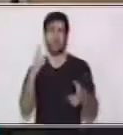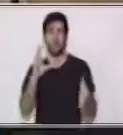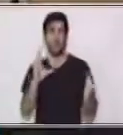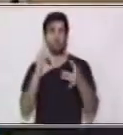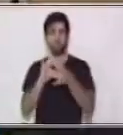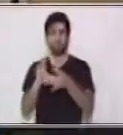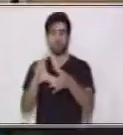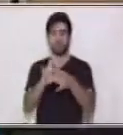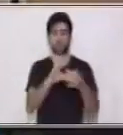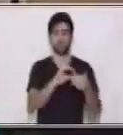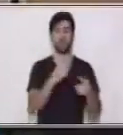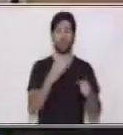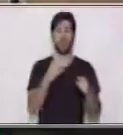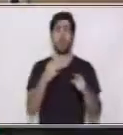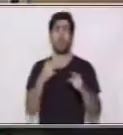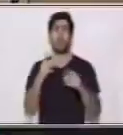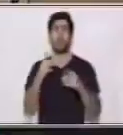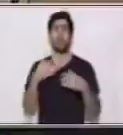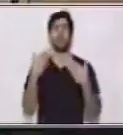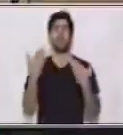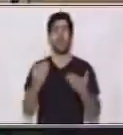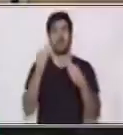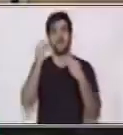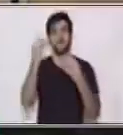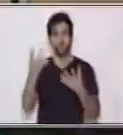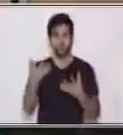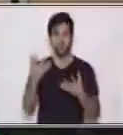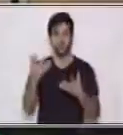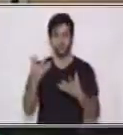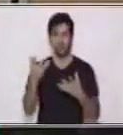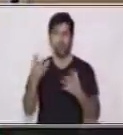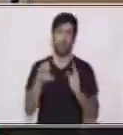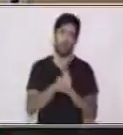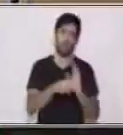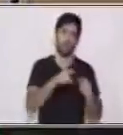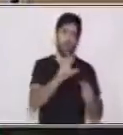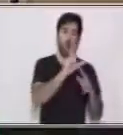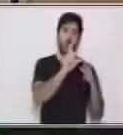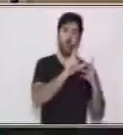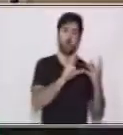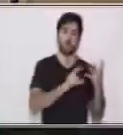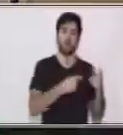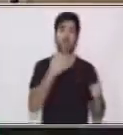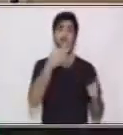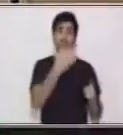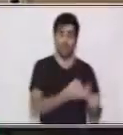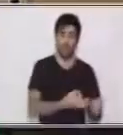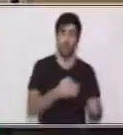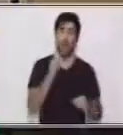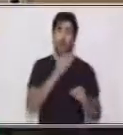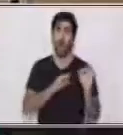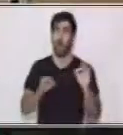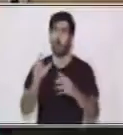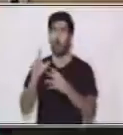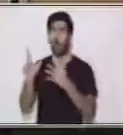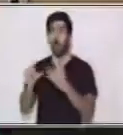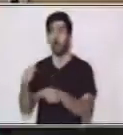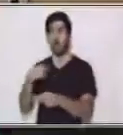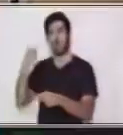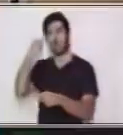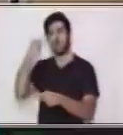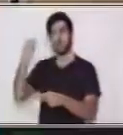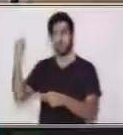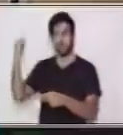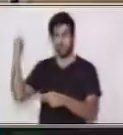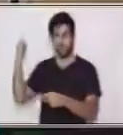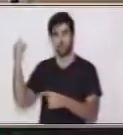ciertos objetos. Hablamos de un término real y de un término imaginario, que es con el cual se comparte. Luego,